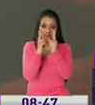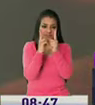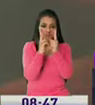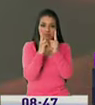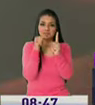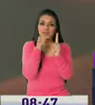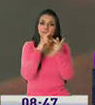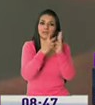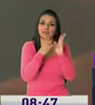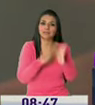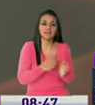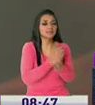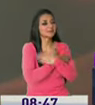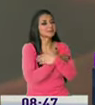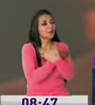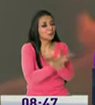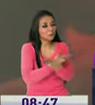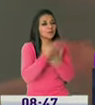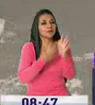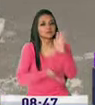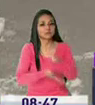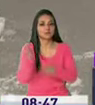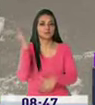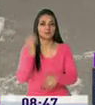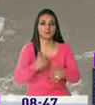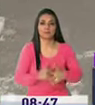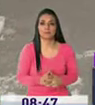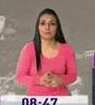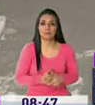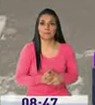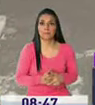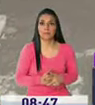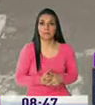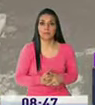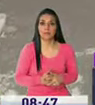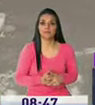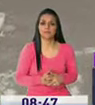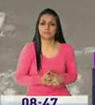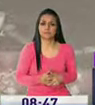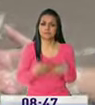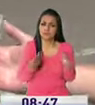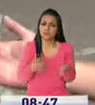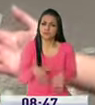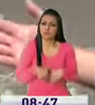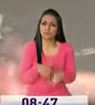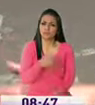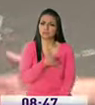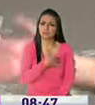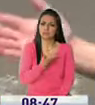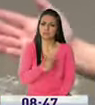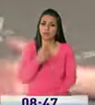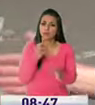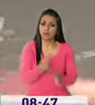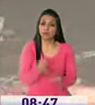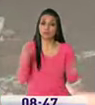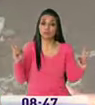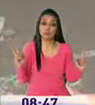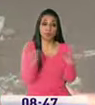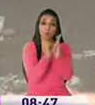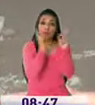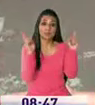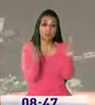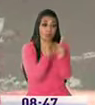sus vecinos. Luego salen. Pues, actuar con sangre fría. Se topan con una vecina que iba a salir en ese